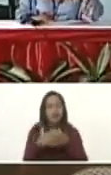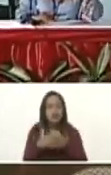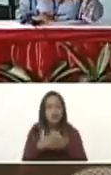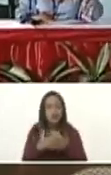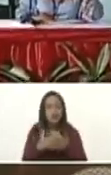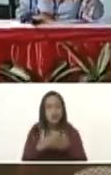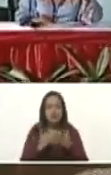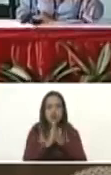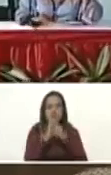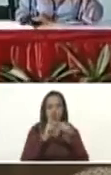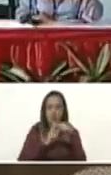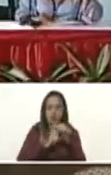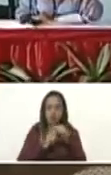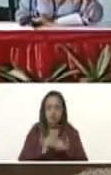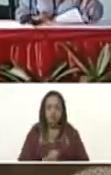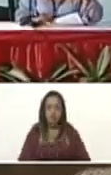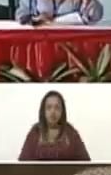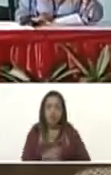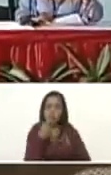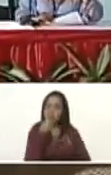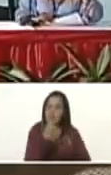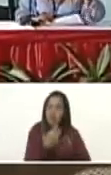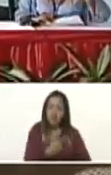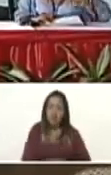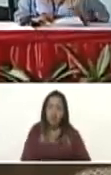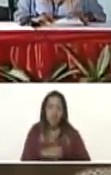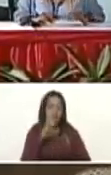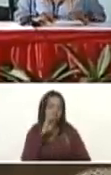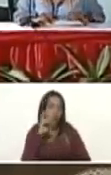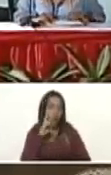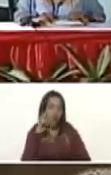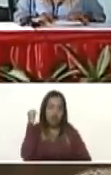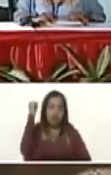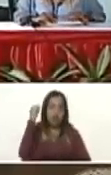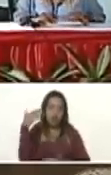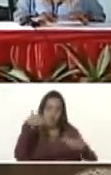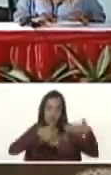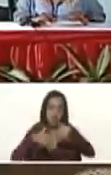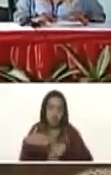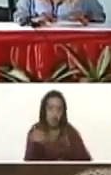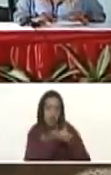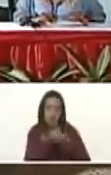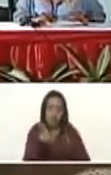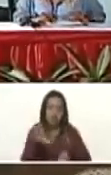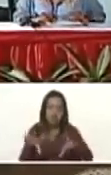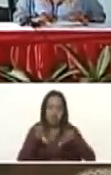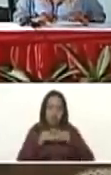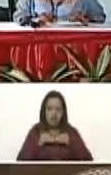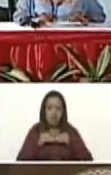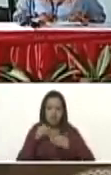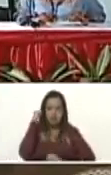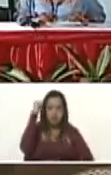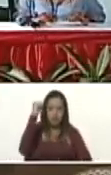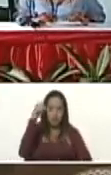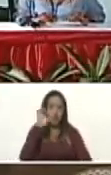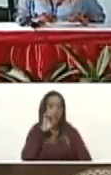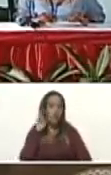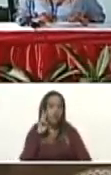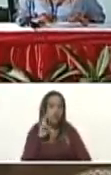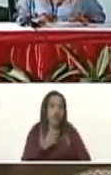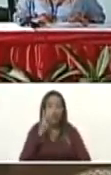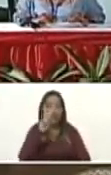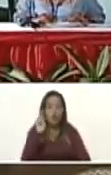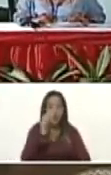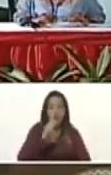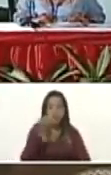Cruz, donde decían que si Evo Morales ganaba las elecciones, ellos no iban a reconocer el triunfo de Evo Morales. Hace dos